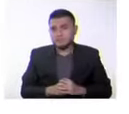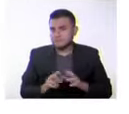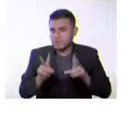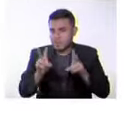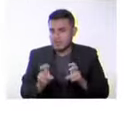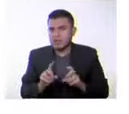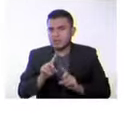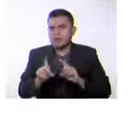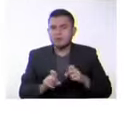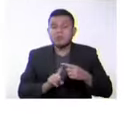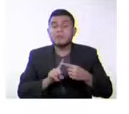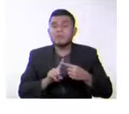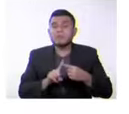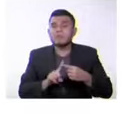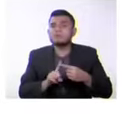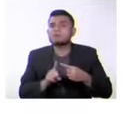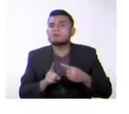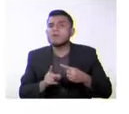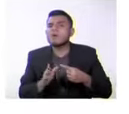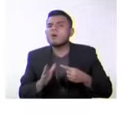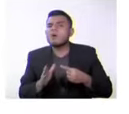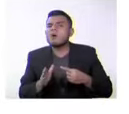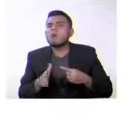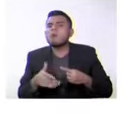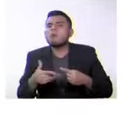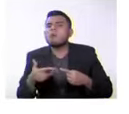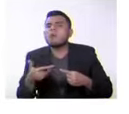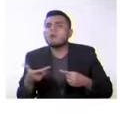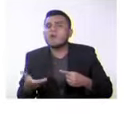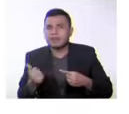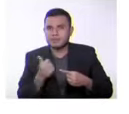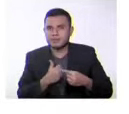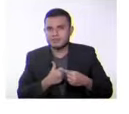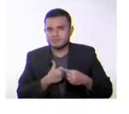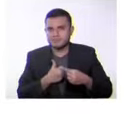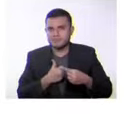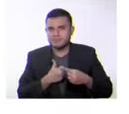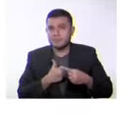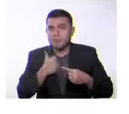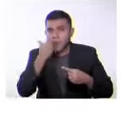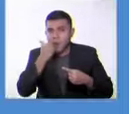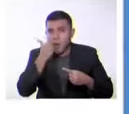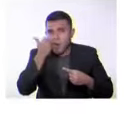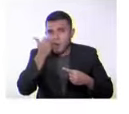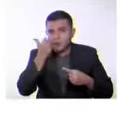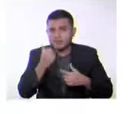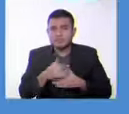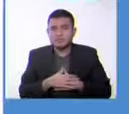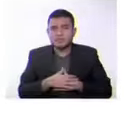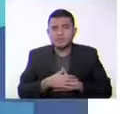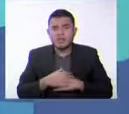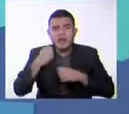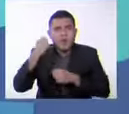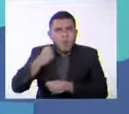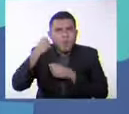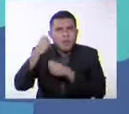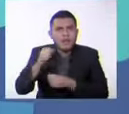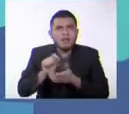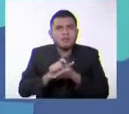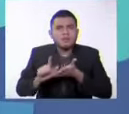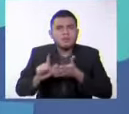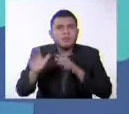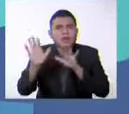En primer lugar es ¿por qué los jóvenes de las huelgas escolares por el